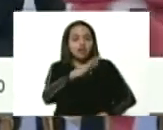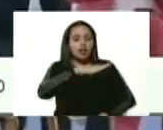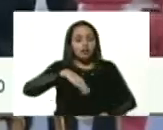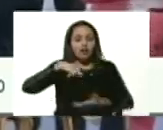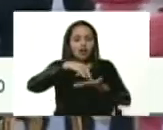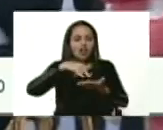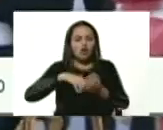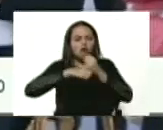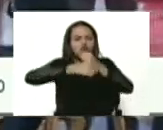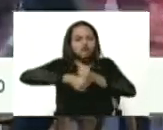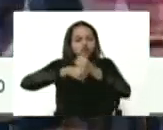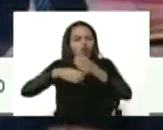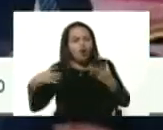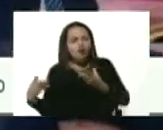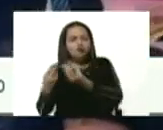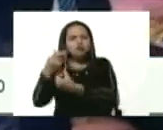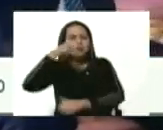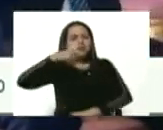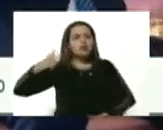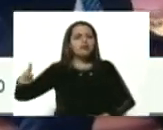pueblo.